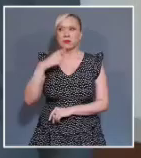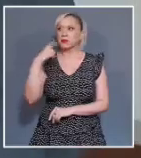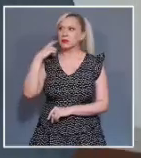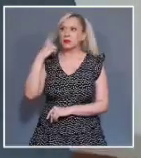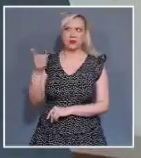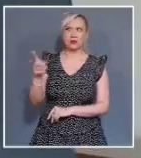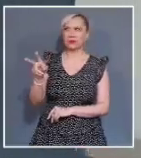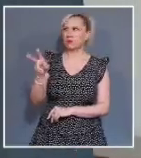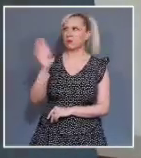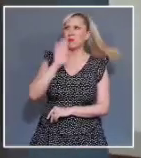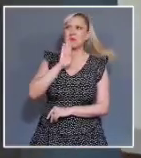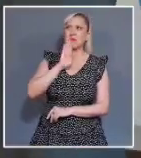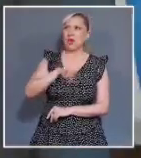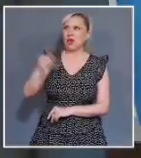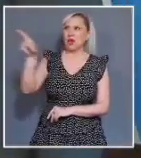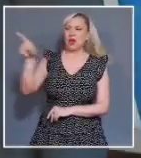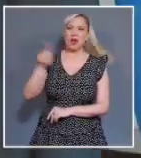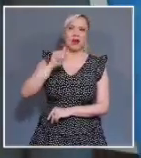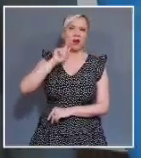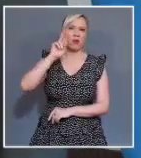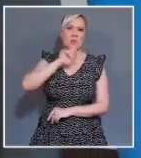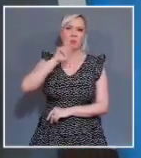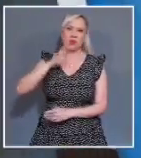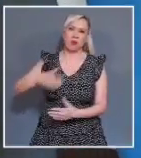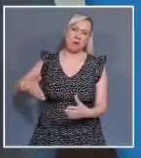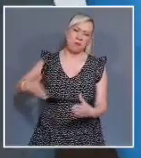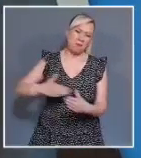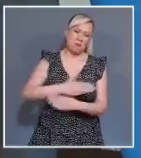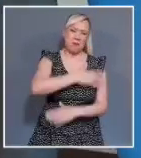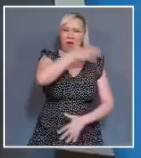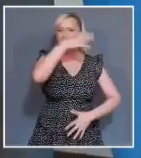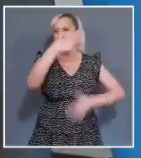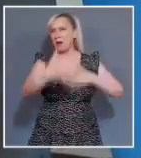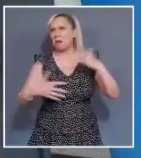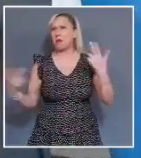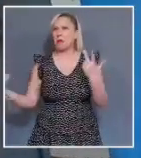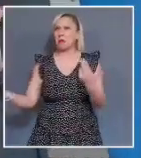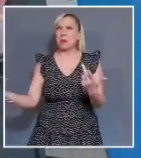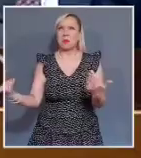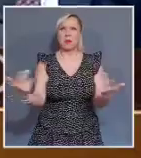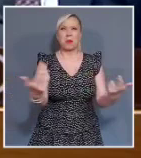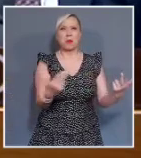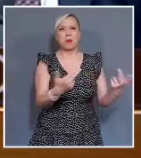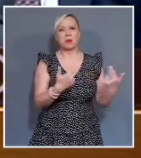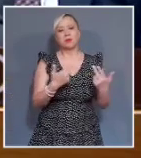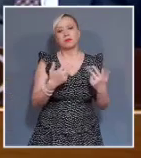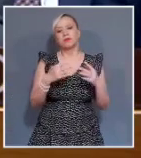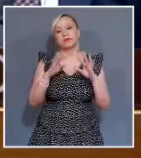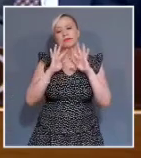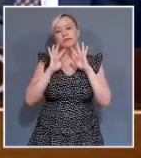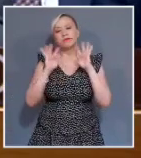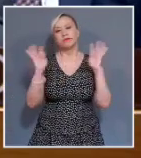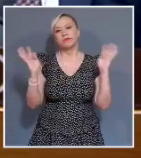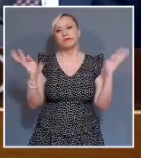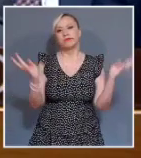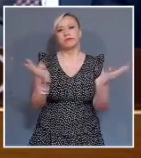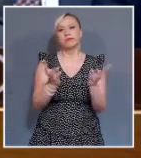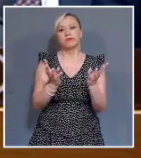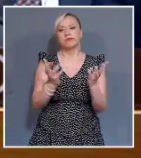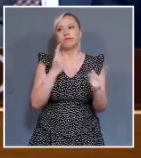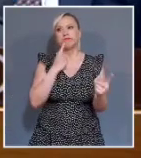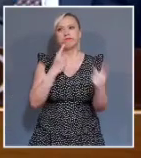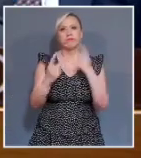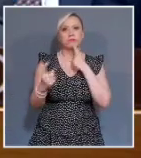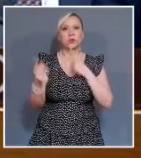Ucrania y la destrucción que ha provocado. Esto en un discurso en reunión del Consejo de Seguridad, presidida por el ministro ruso de